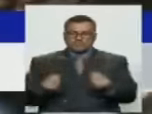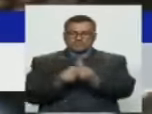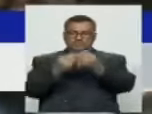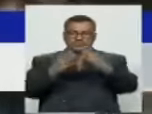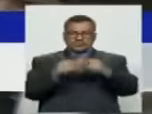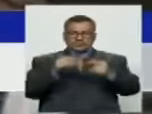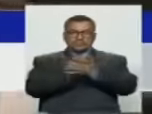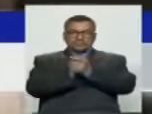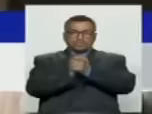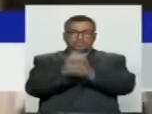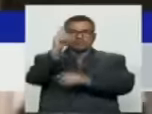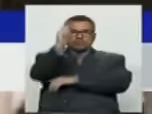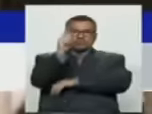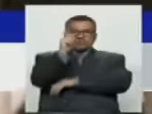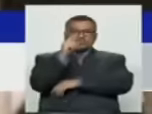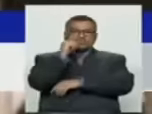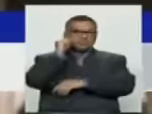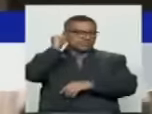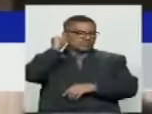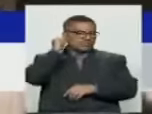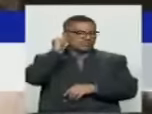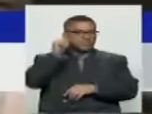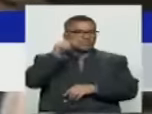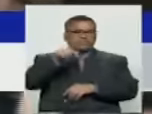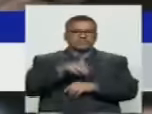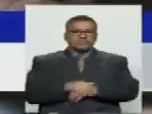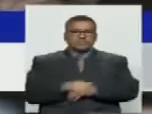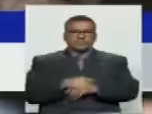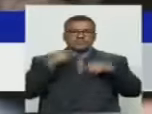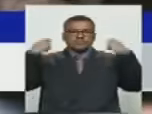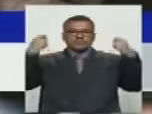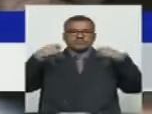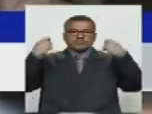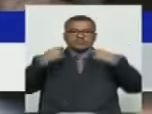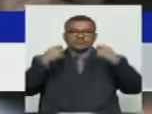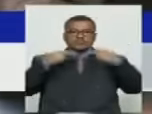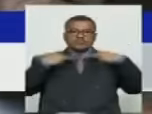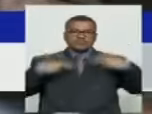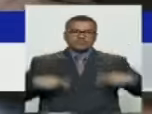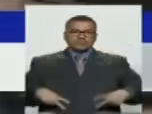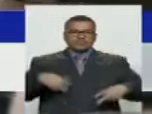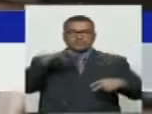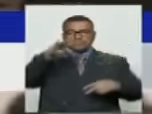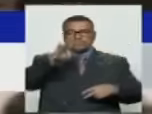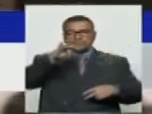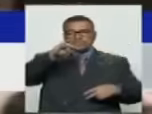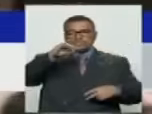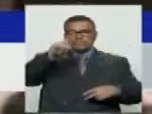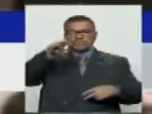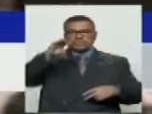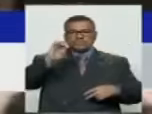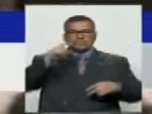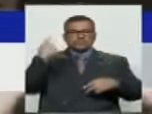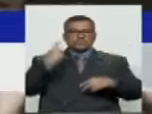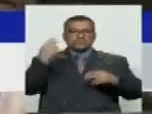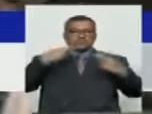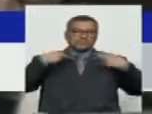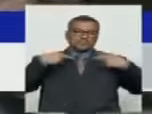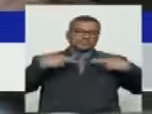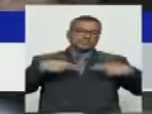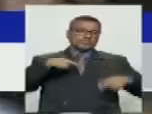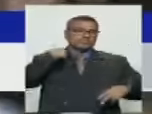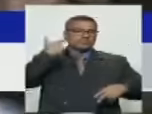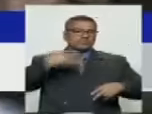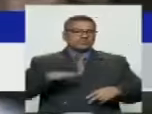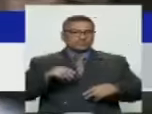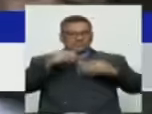a mis colegas diputados y diputadas, celebramos tu vida, Fidel, porque solo mueren los que se olvidan, y